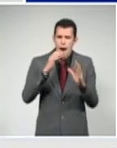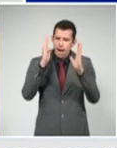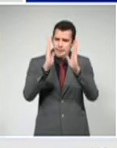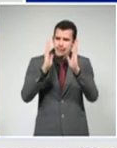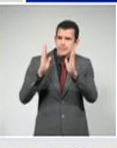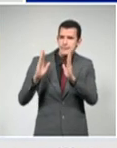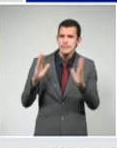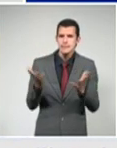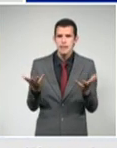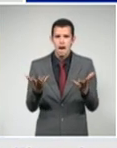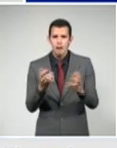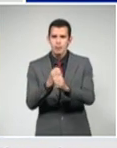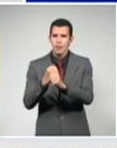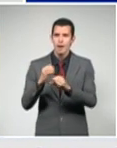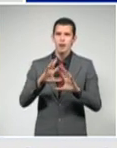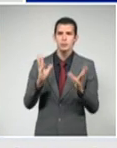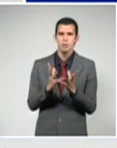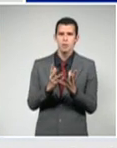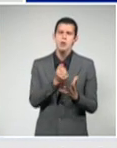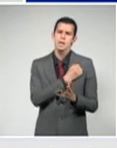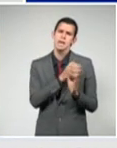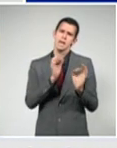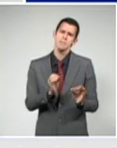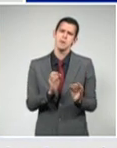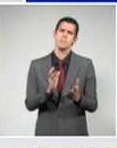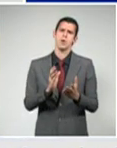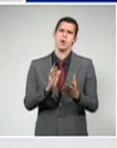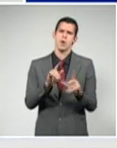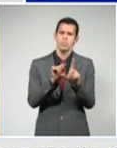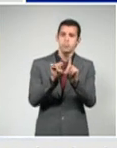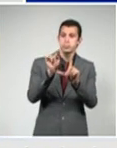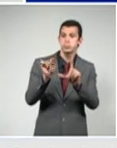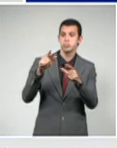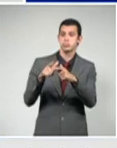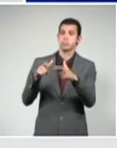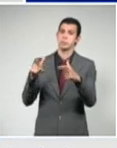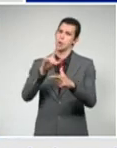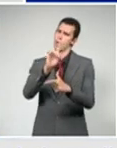bueno, pero no es así. No, estamos trabajando, Guinovar,